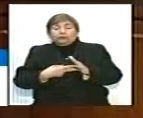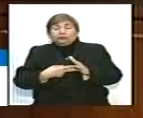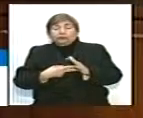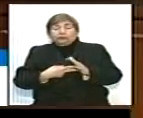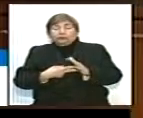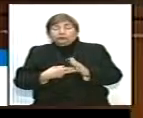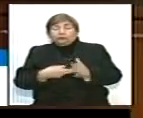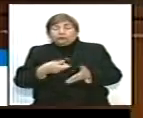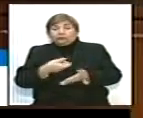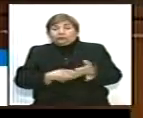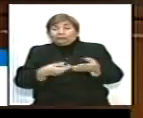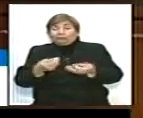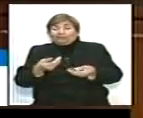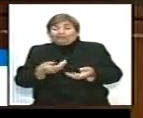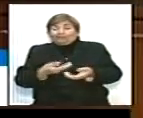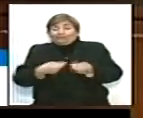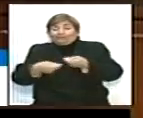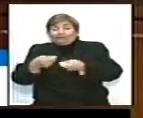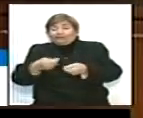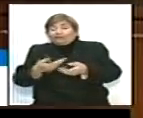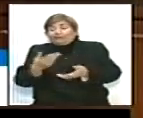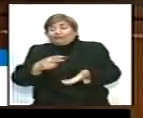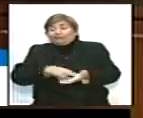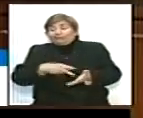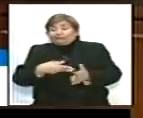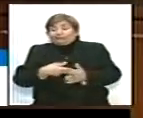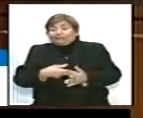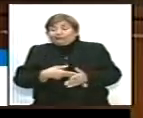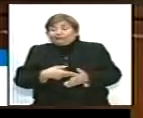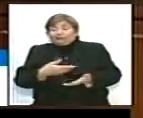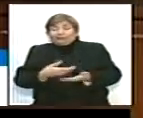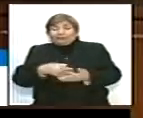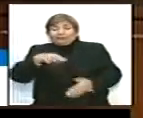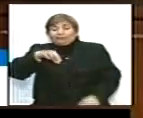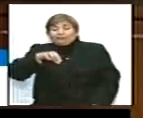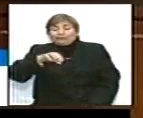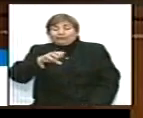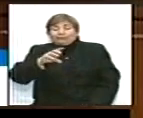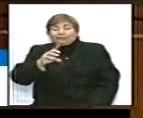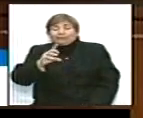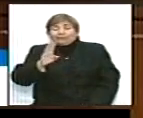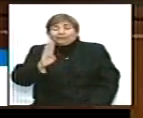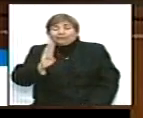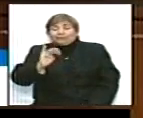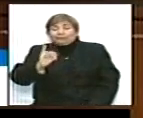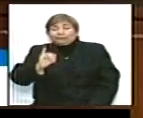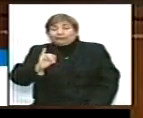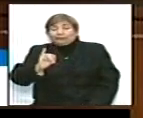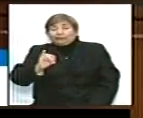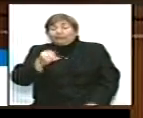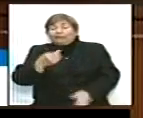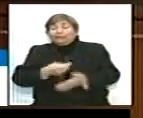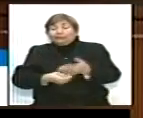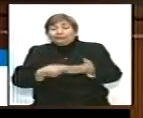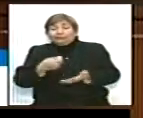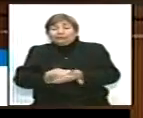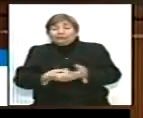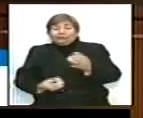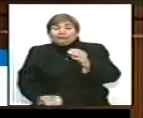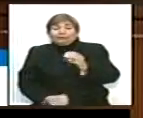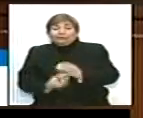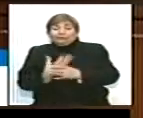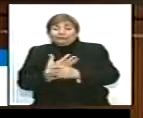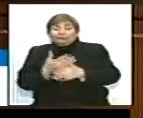los ingresos de las exportaciones y lo que significa también el PBI para el país en lo que el aporte, por ejemplo, de Arequipa,